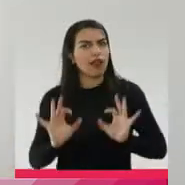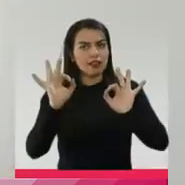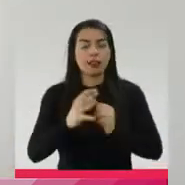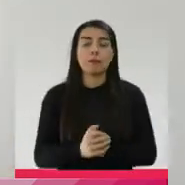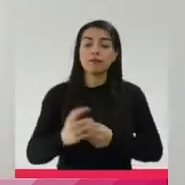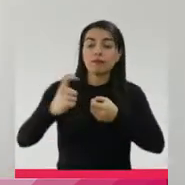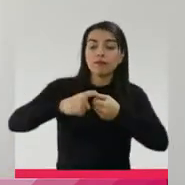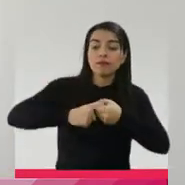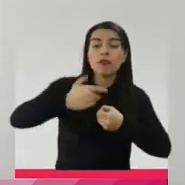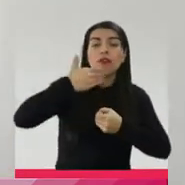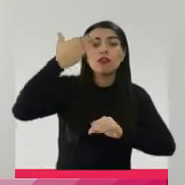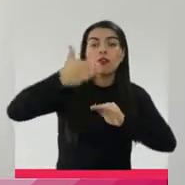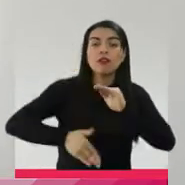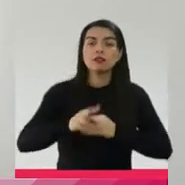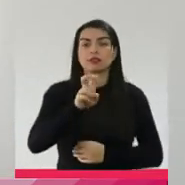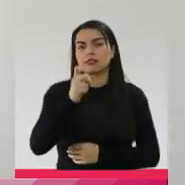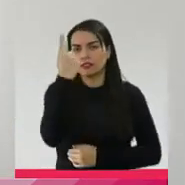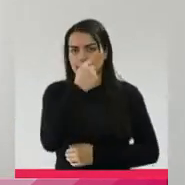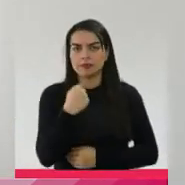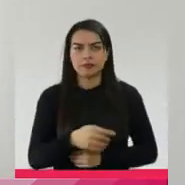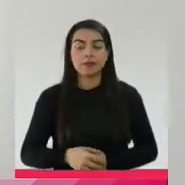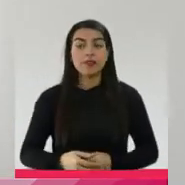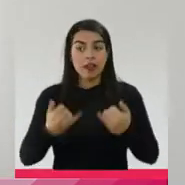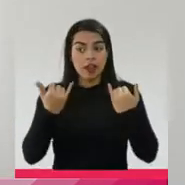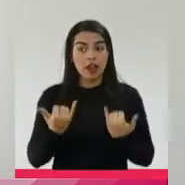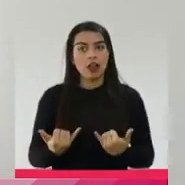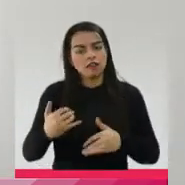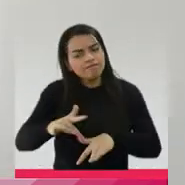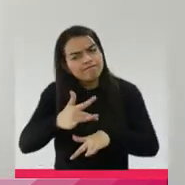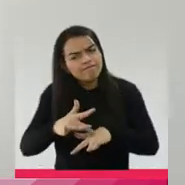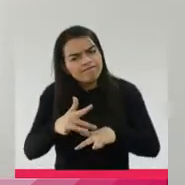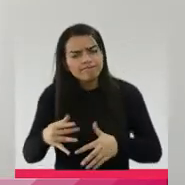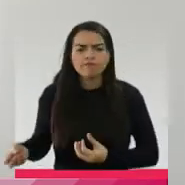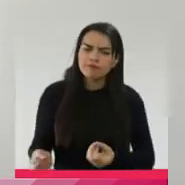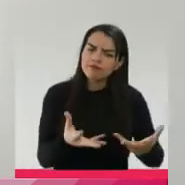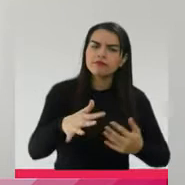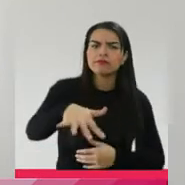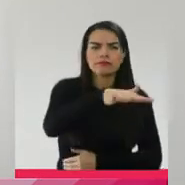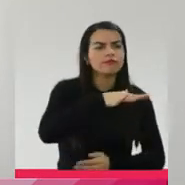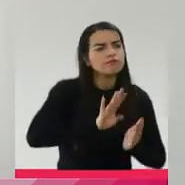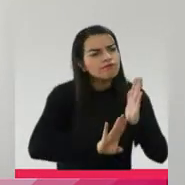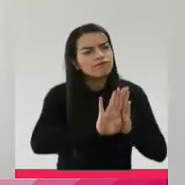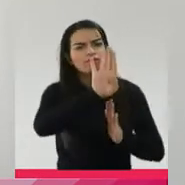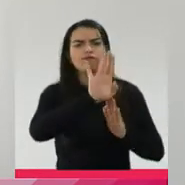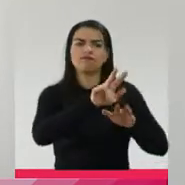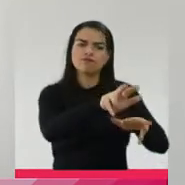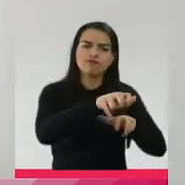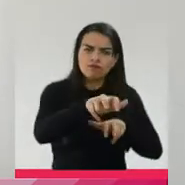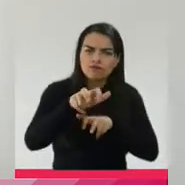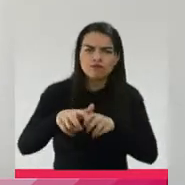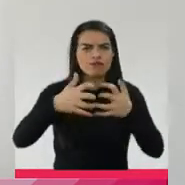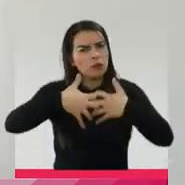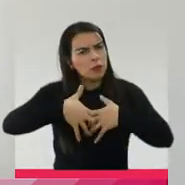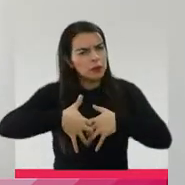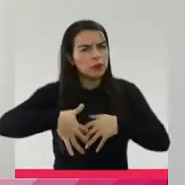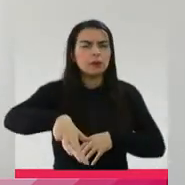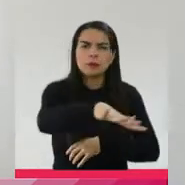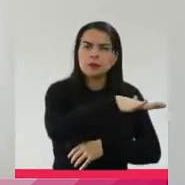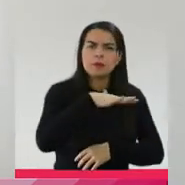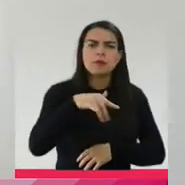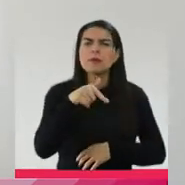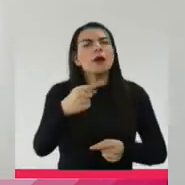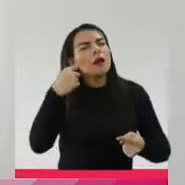Con esta iniciativa buscamos promover el desarrollo del sector agrícola y agroindustrial, especialmente para aquellas